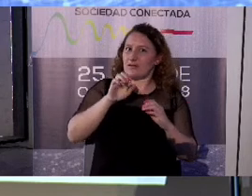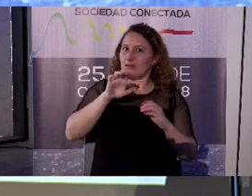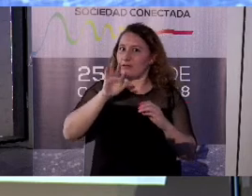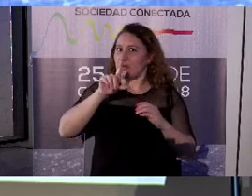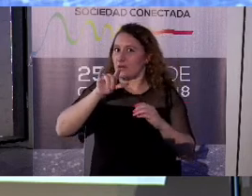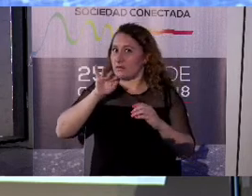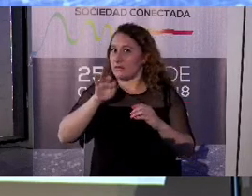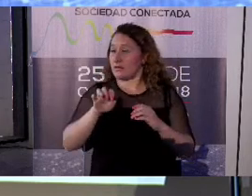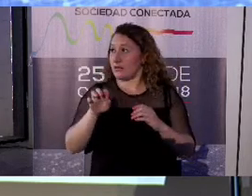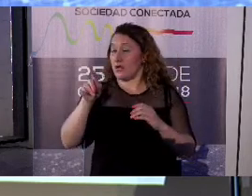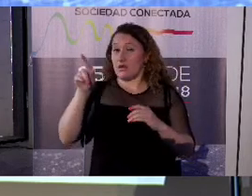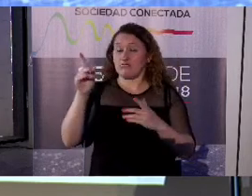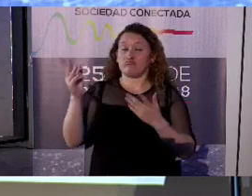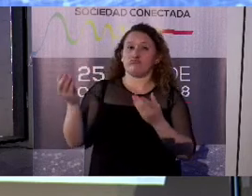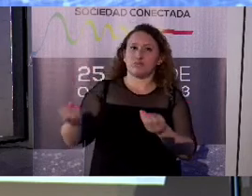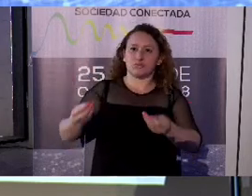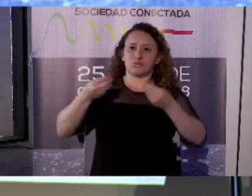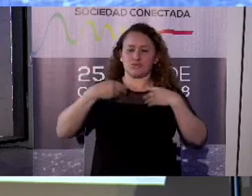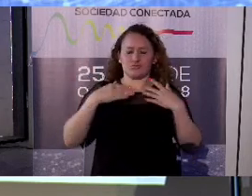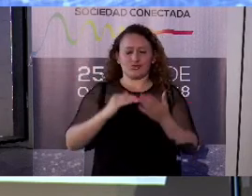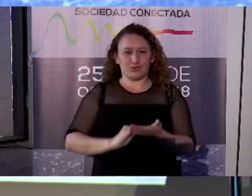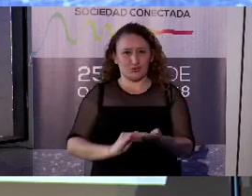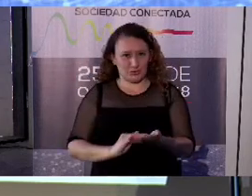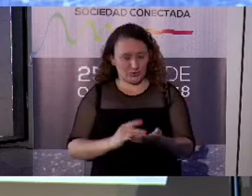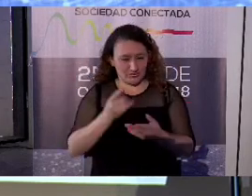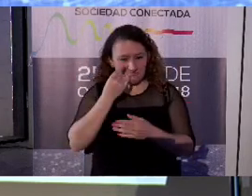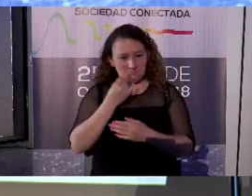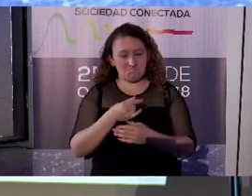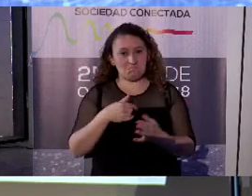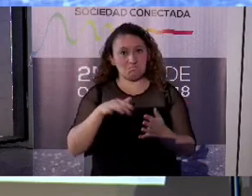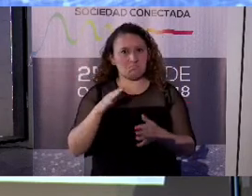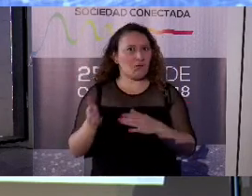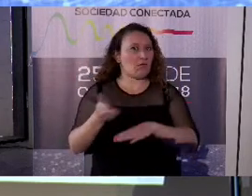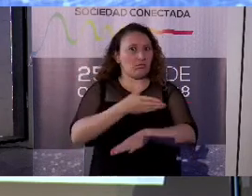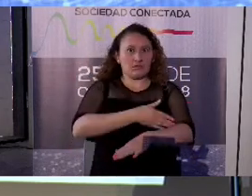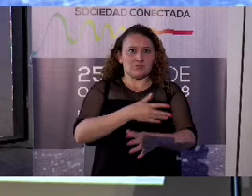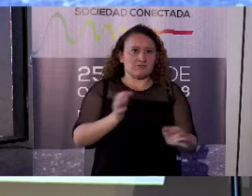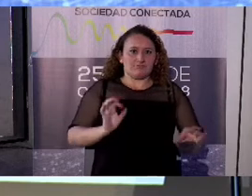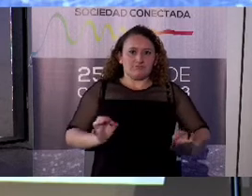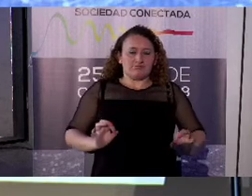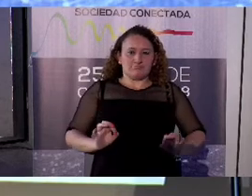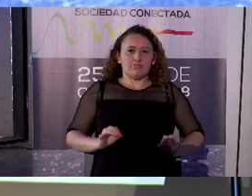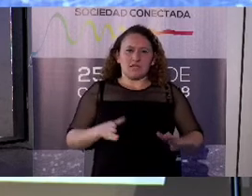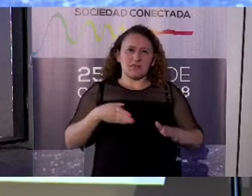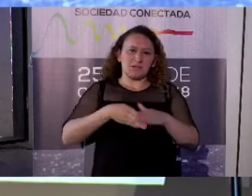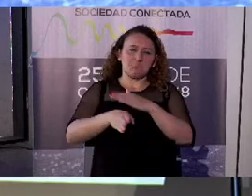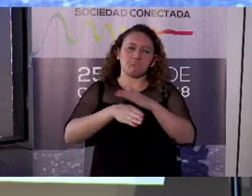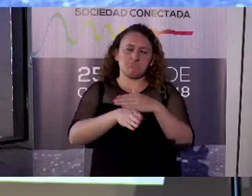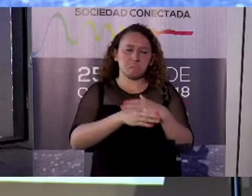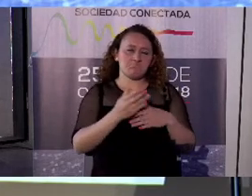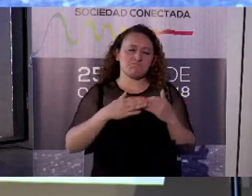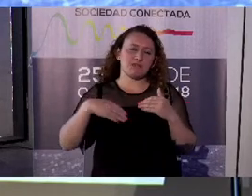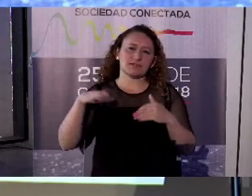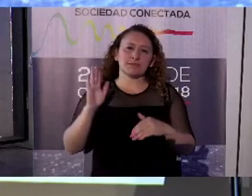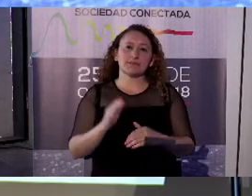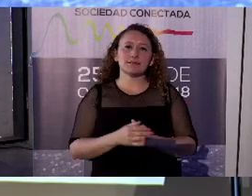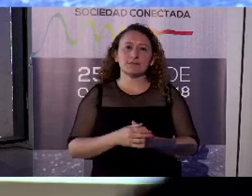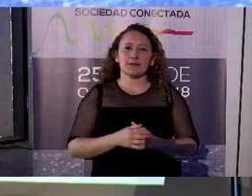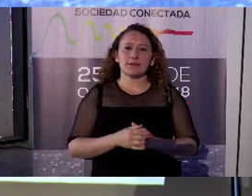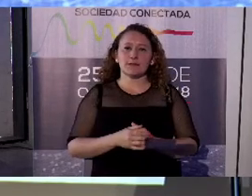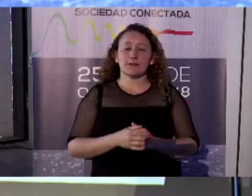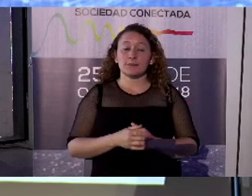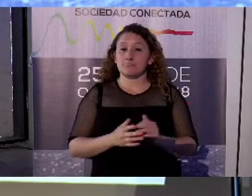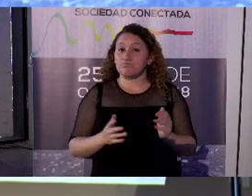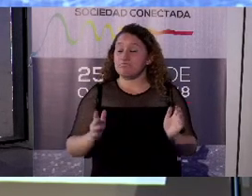interesantes y soluciones Pues que antes no teníamos y particularmente un poco más accesibles y eh